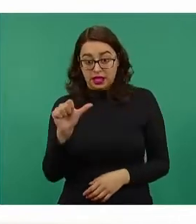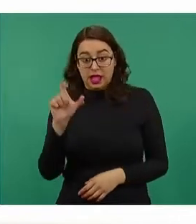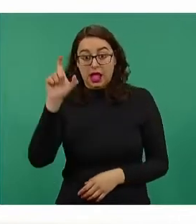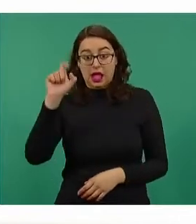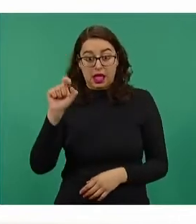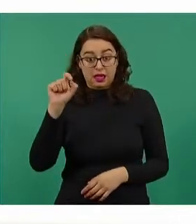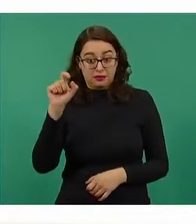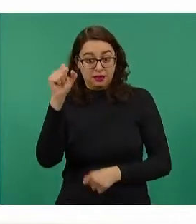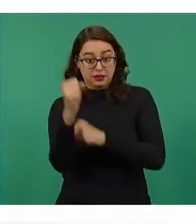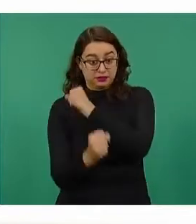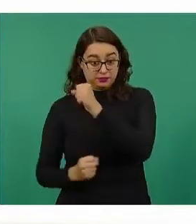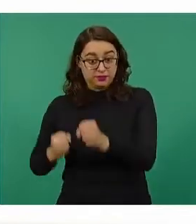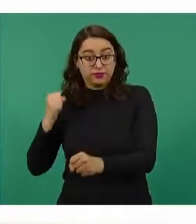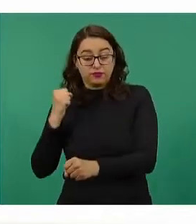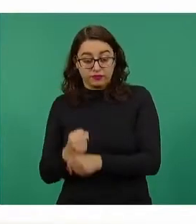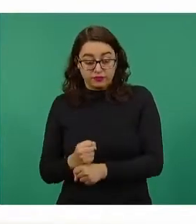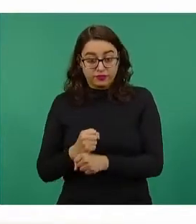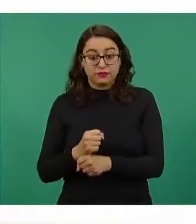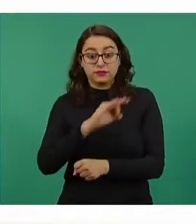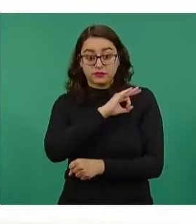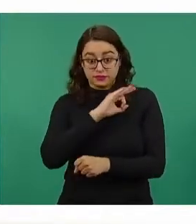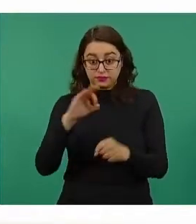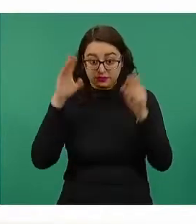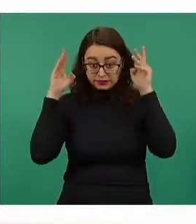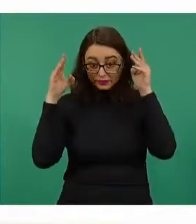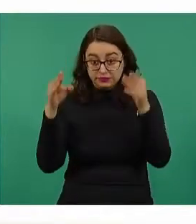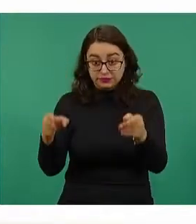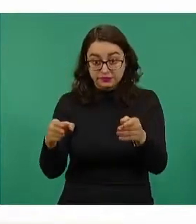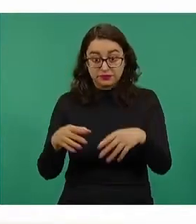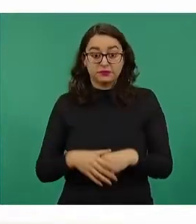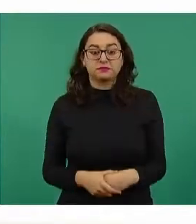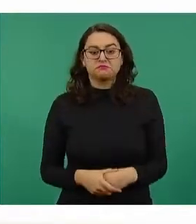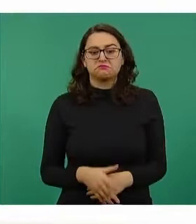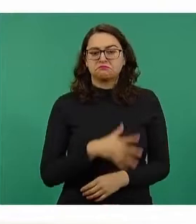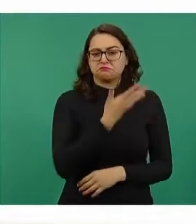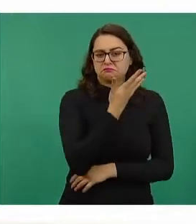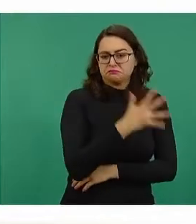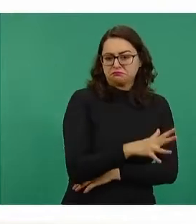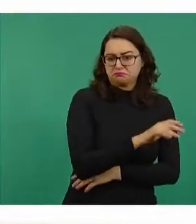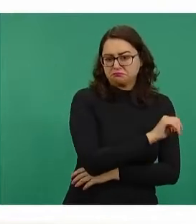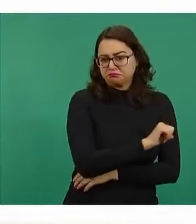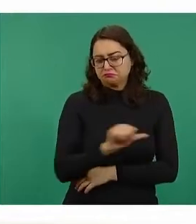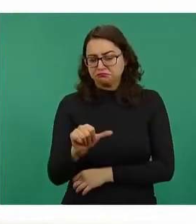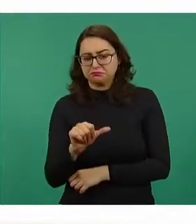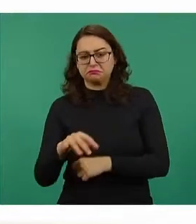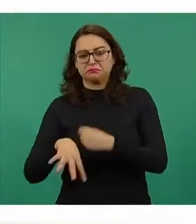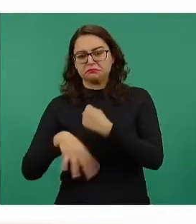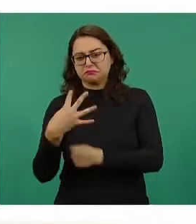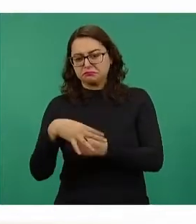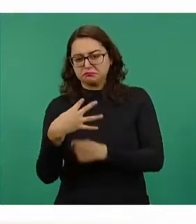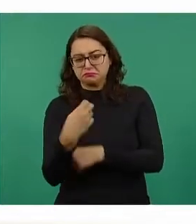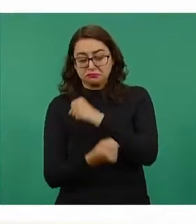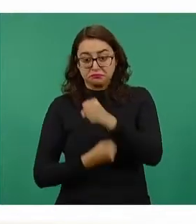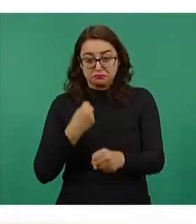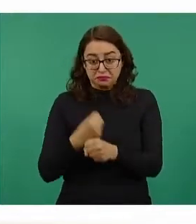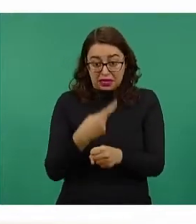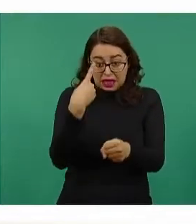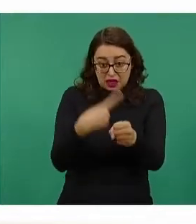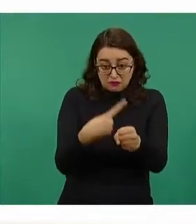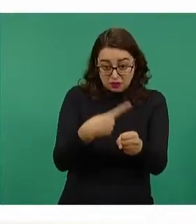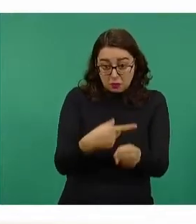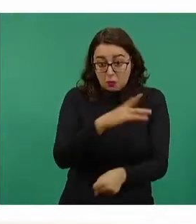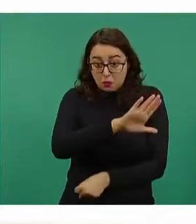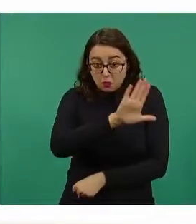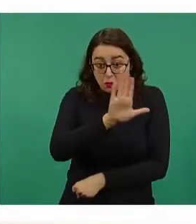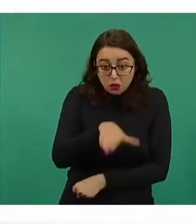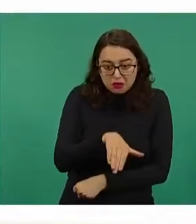Es un enfoque a este grupo poblacional. Noten ustedes cómo entre 10 y 14 años la mortalidad es sumamente